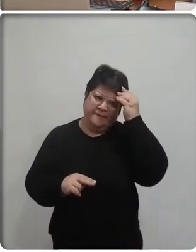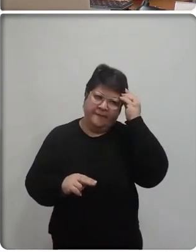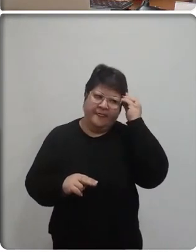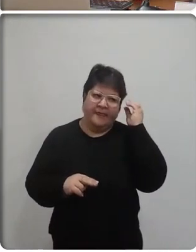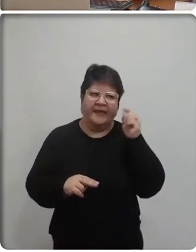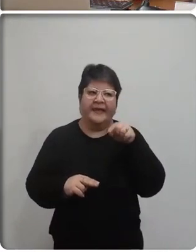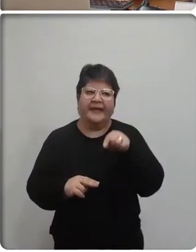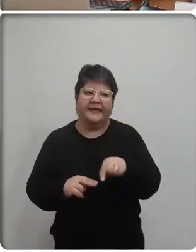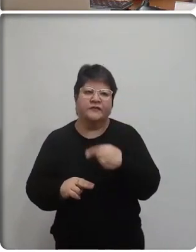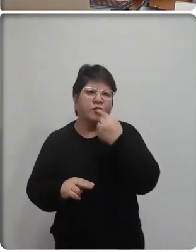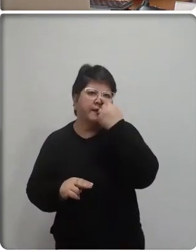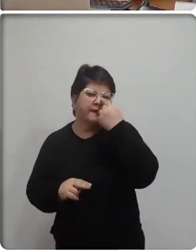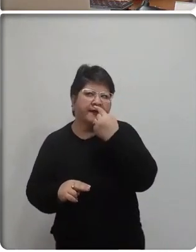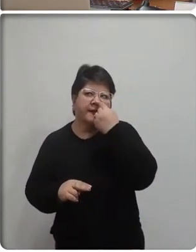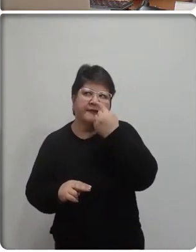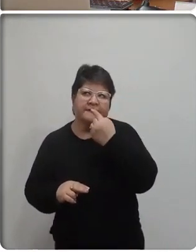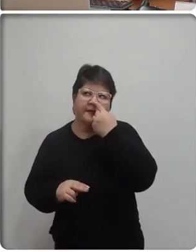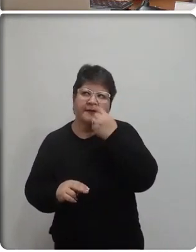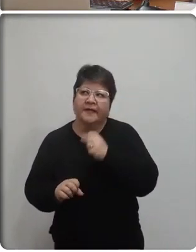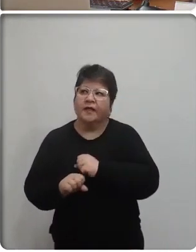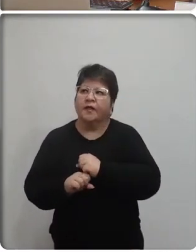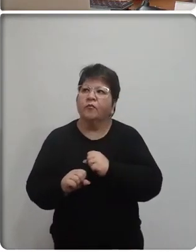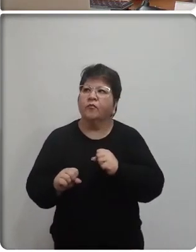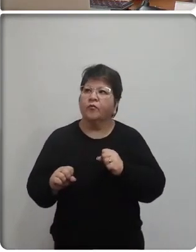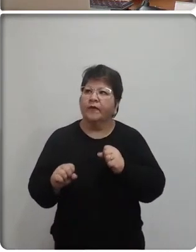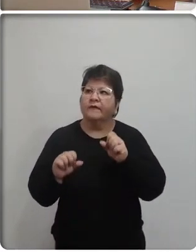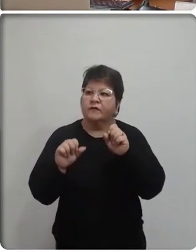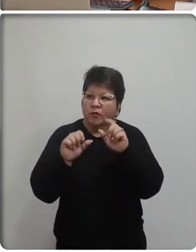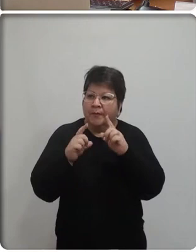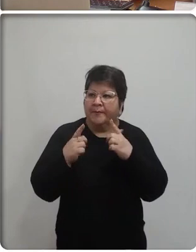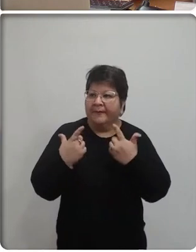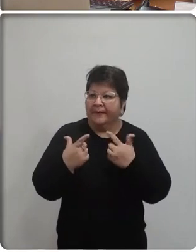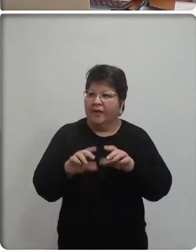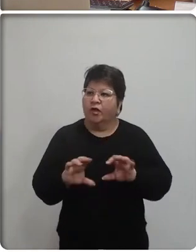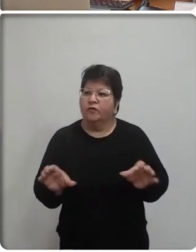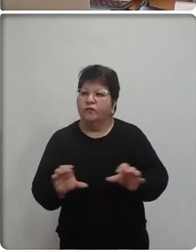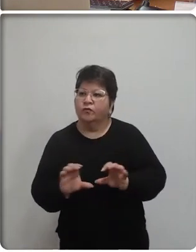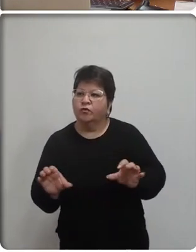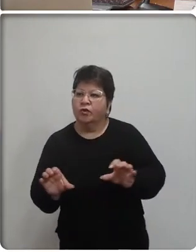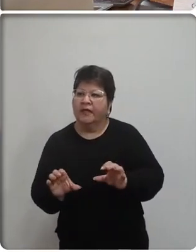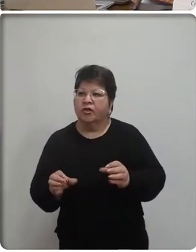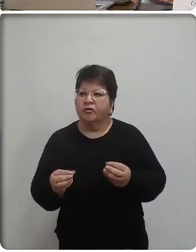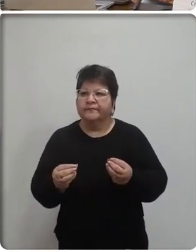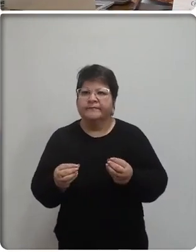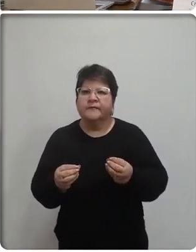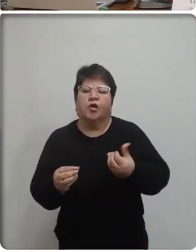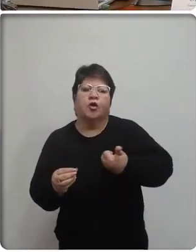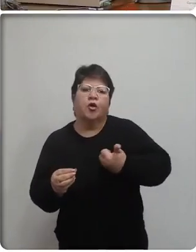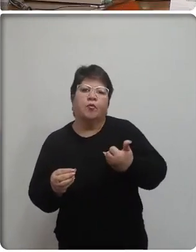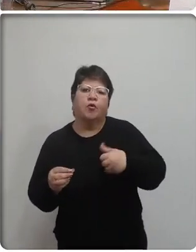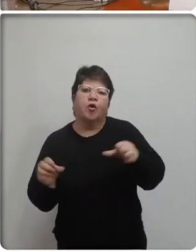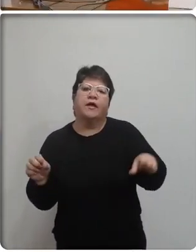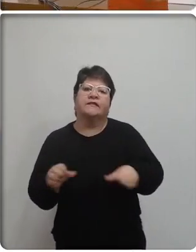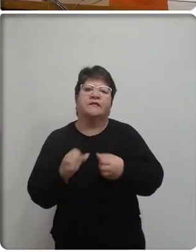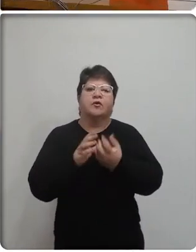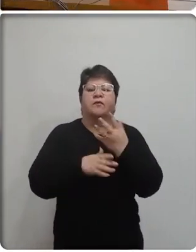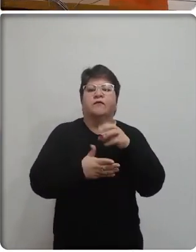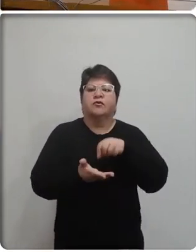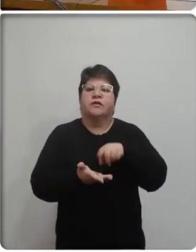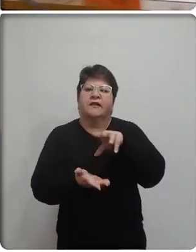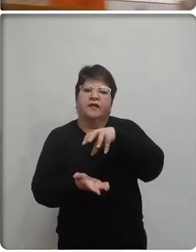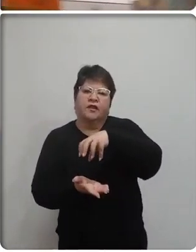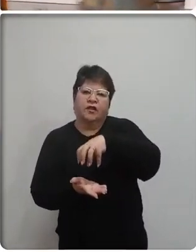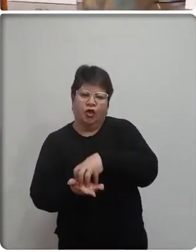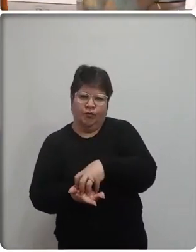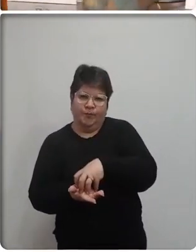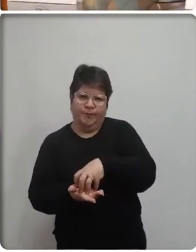ser interesante o que podía llamarles la atención a todos los funcionarios. ¿Con qué nos vamos a quedar en este nuevo centro? Y